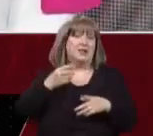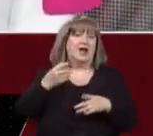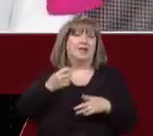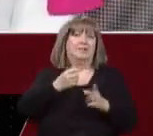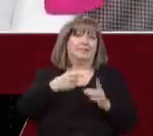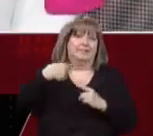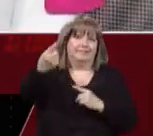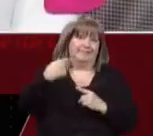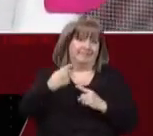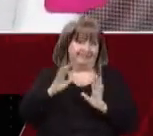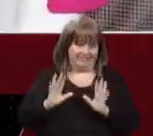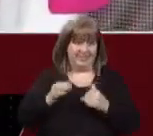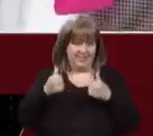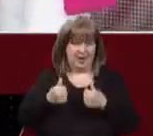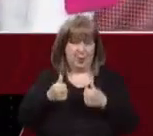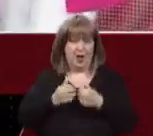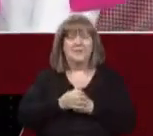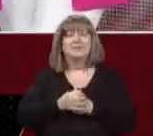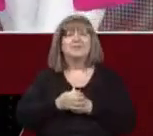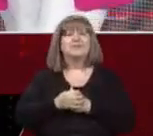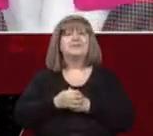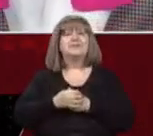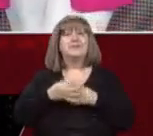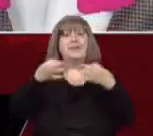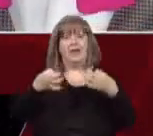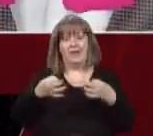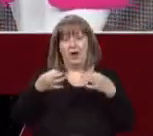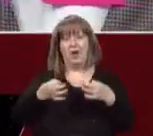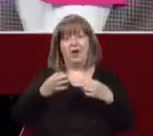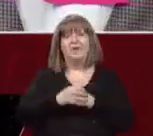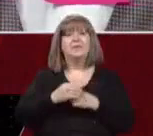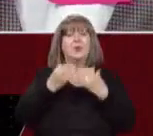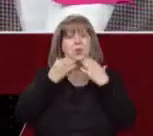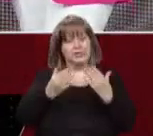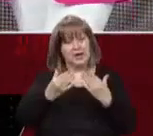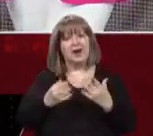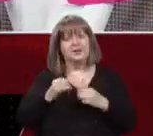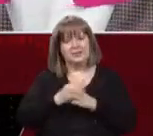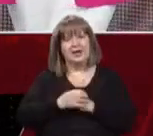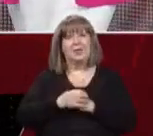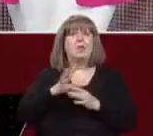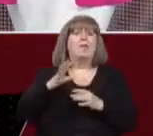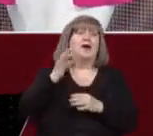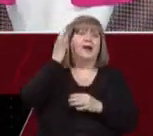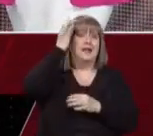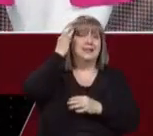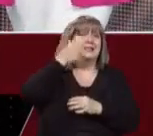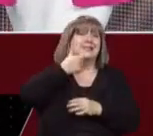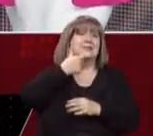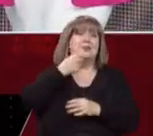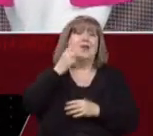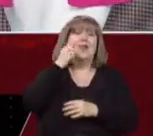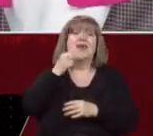o desde chile muy bien Silvia estaremos atentos entonces Y por supuesto esperando a ver qué pasa este próximo 30 de septiembre viernes